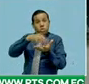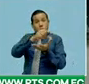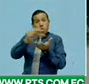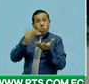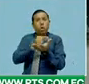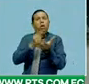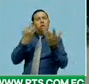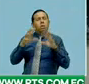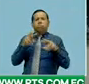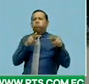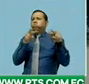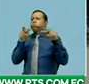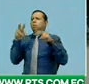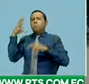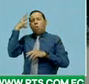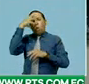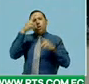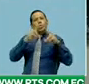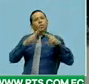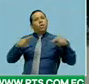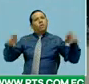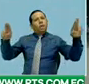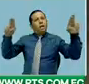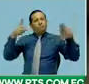este atractivo natural.